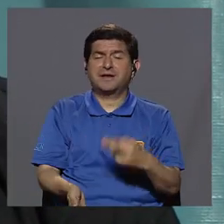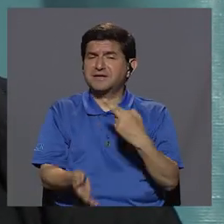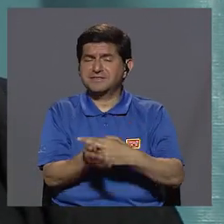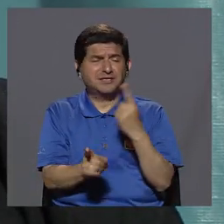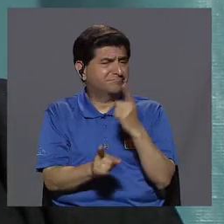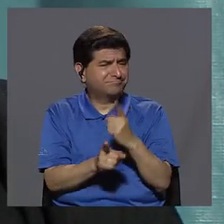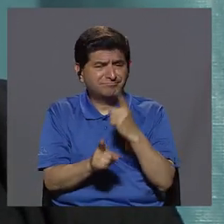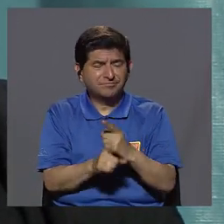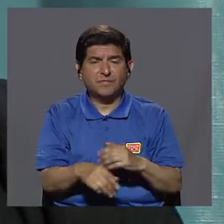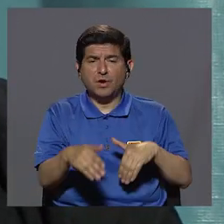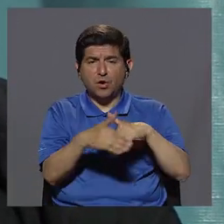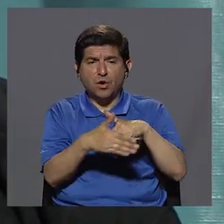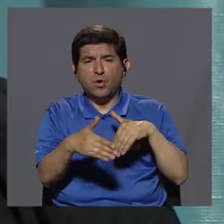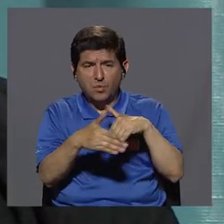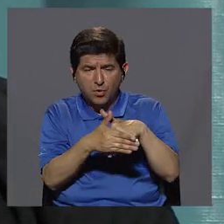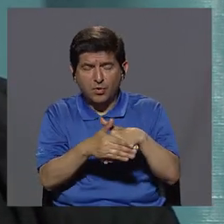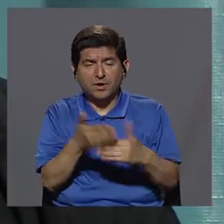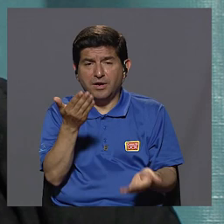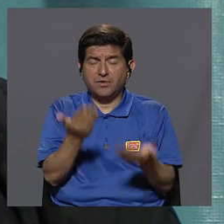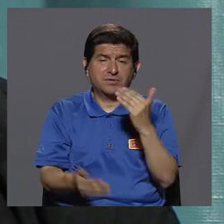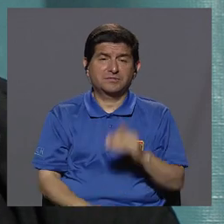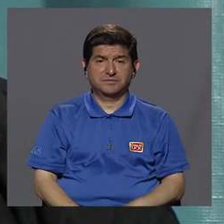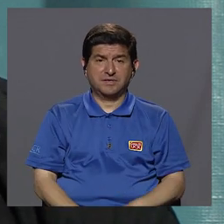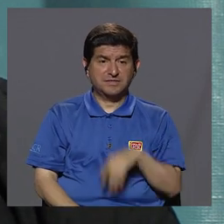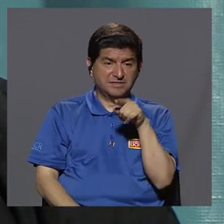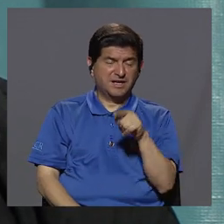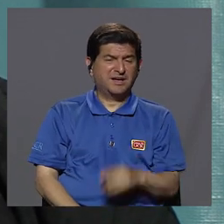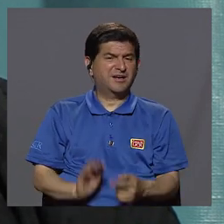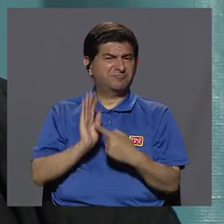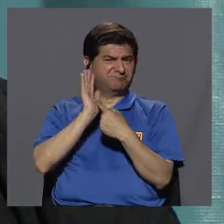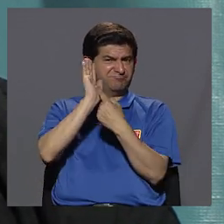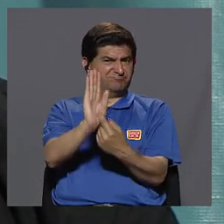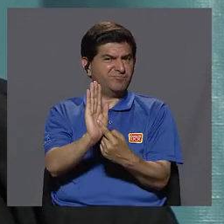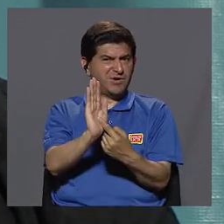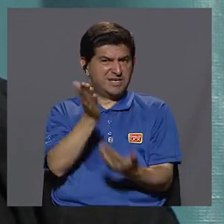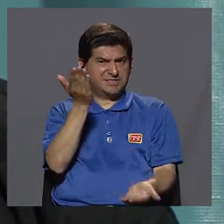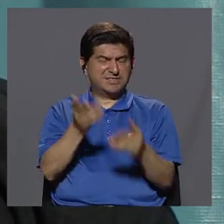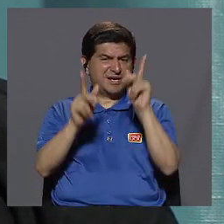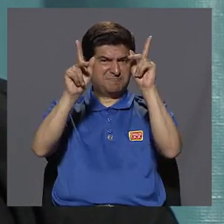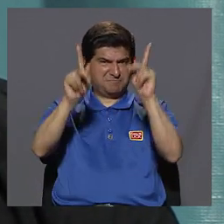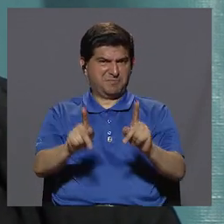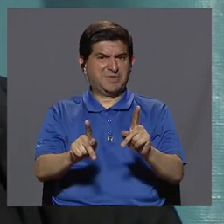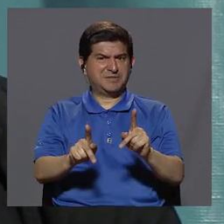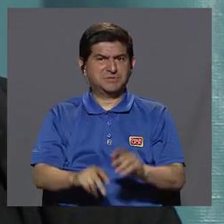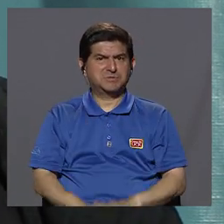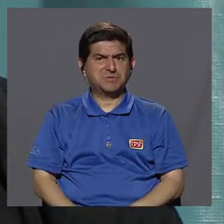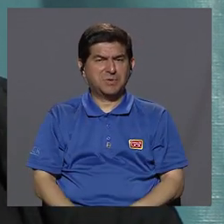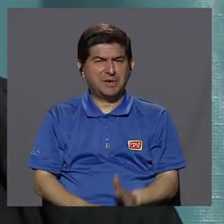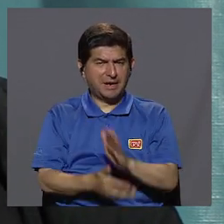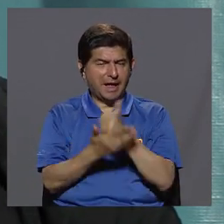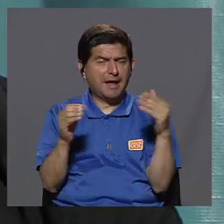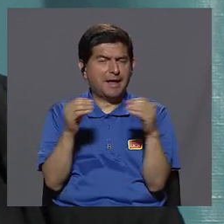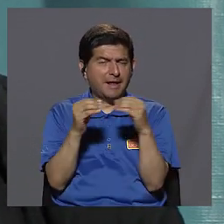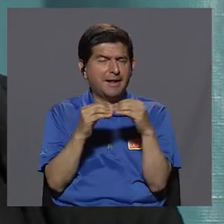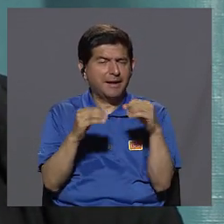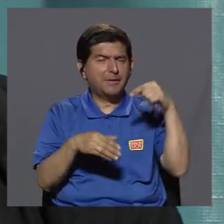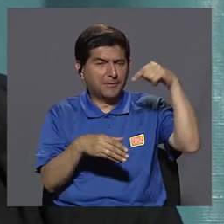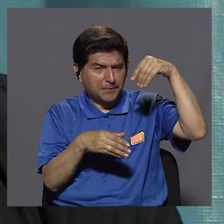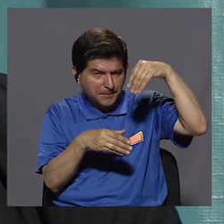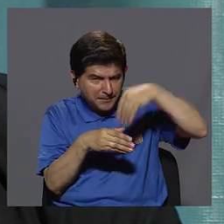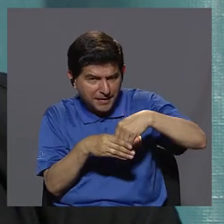o de bloqueo de rama o algo que ti que te indique eventualmente que ese paciente algo más tiene